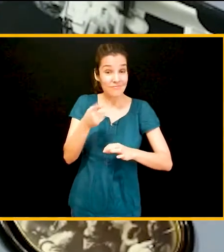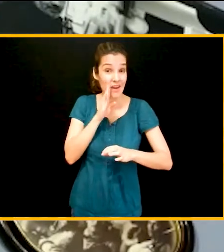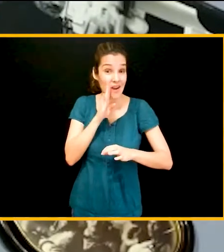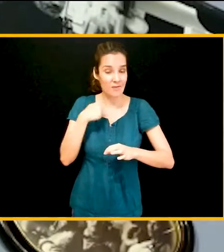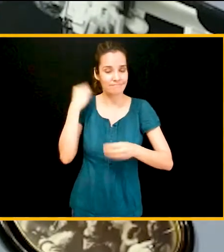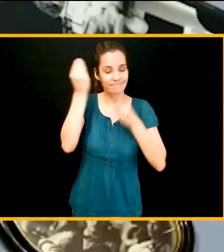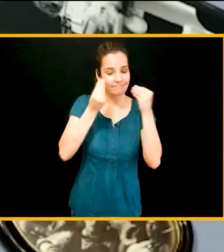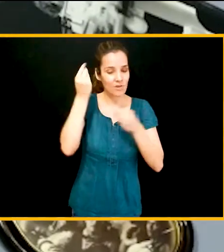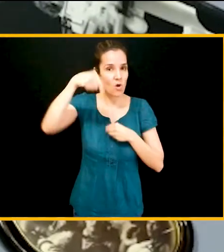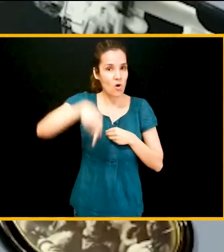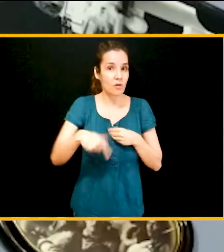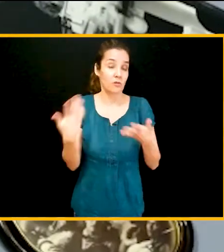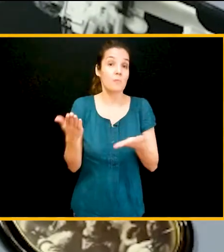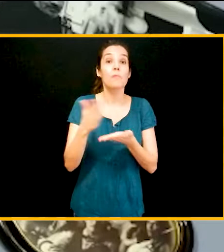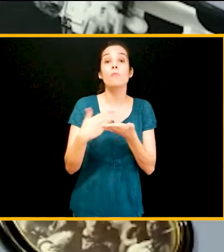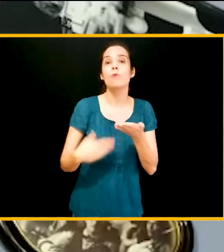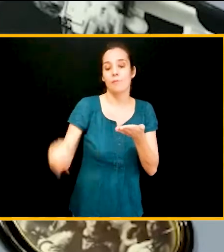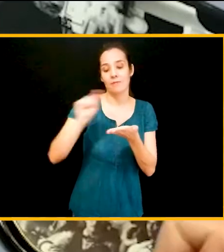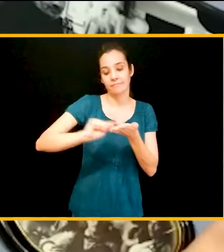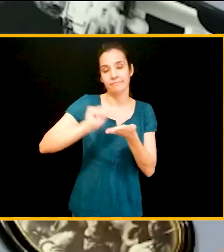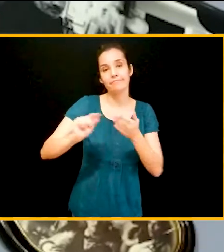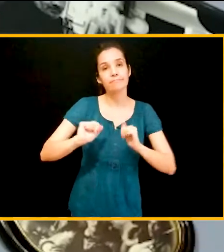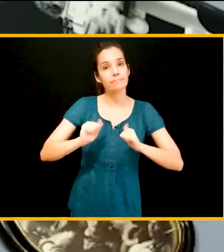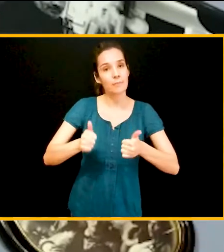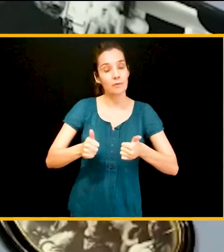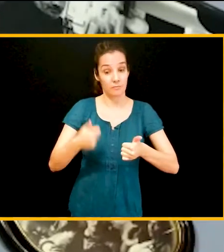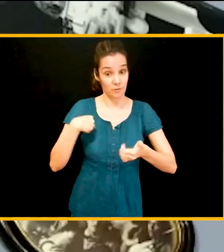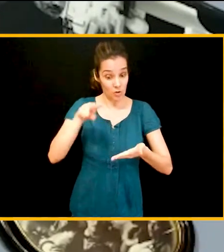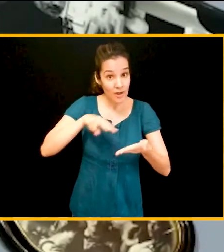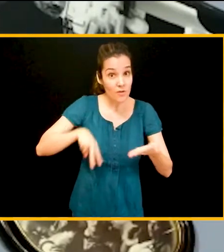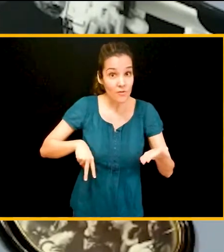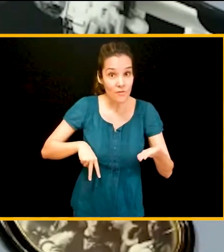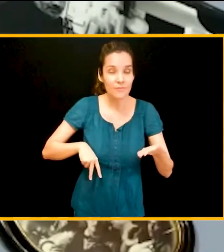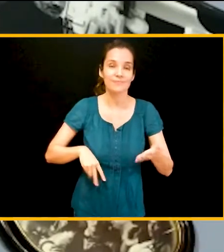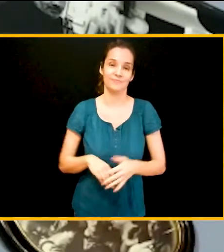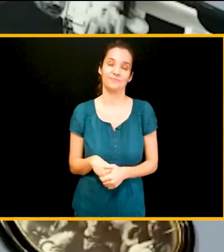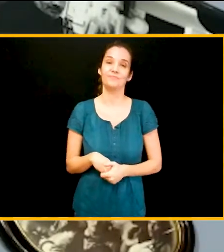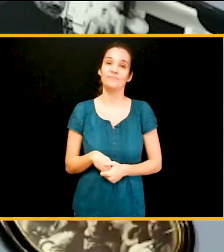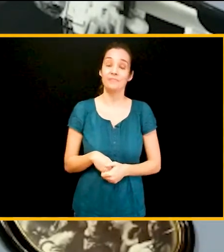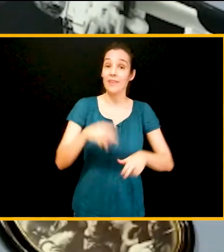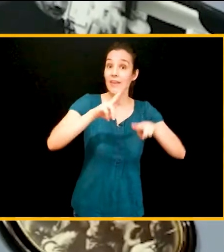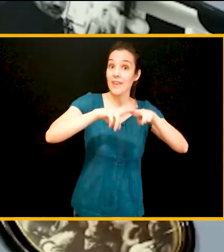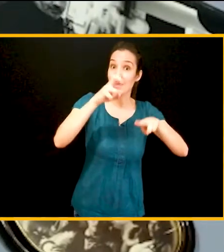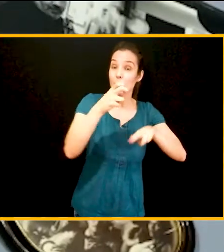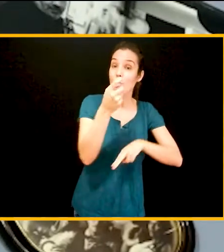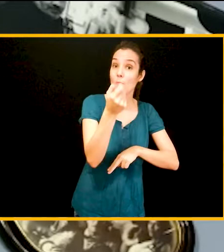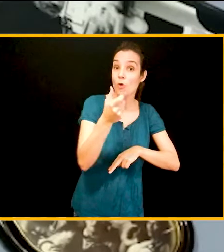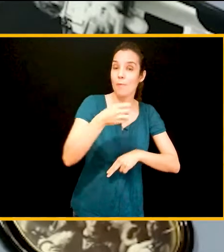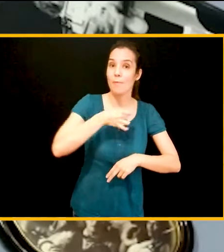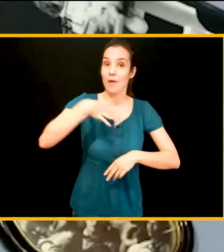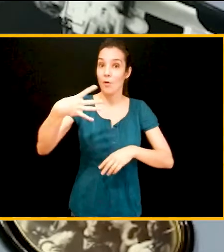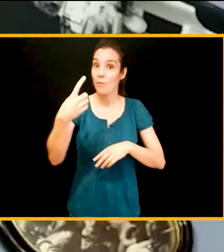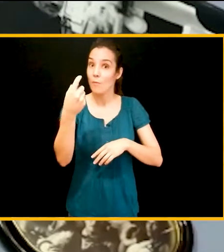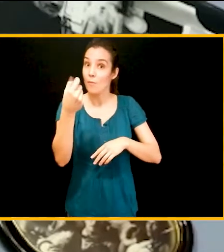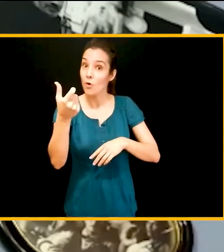empecé a escribir un pequeño poema. Te lo leo. Un poco de negro, un poco de blanco